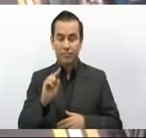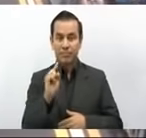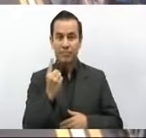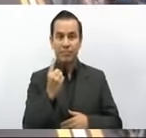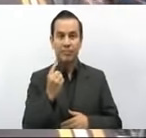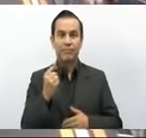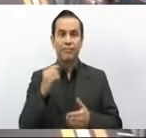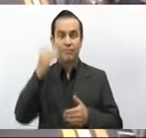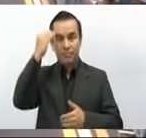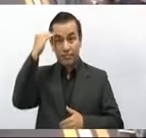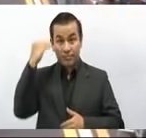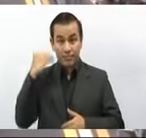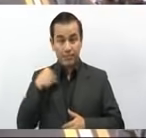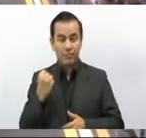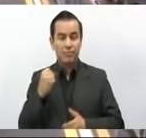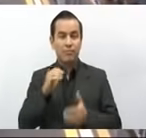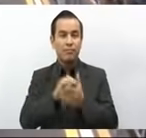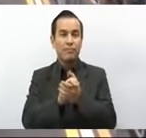dama, Gabriela de Bukele.